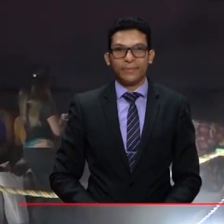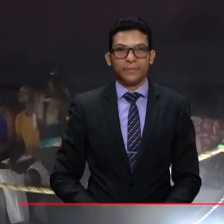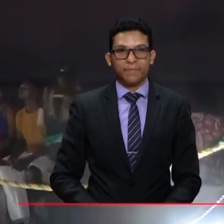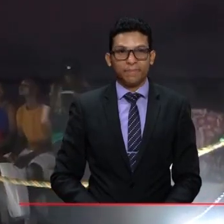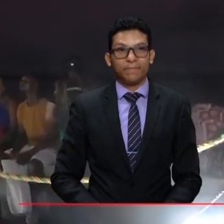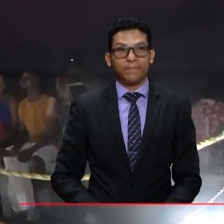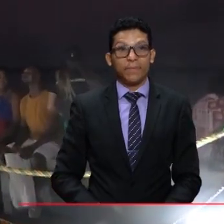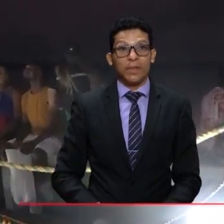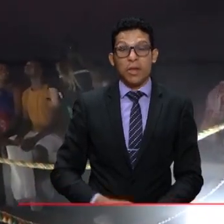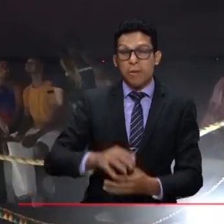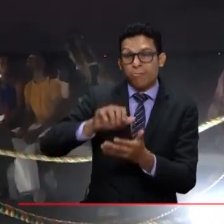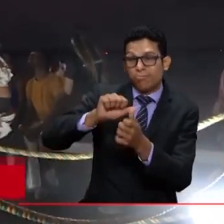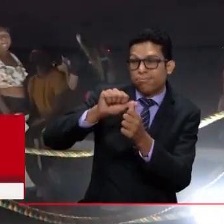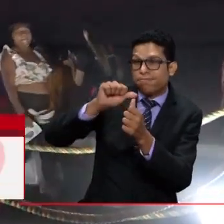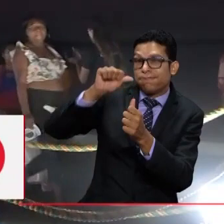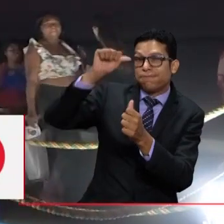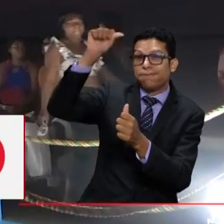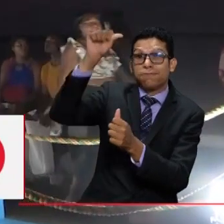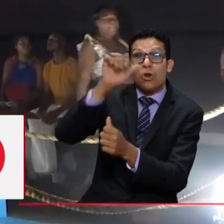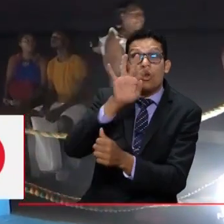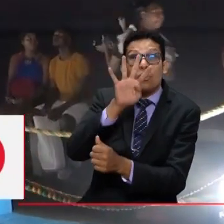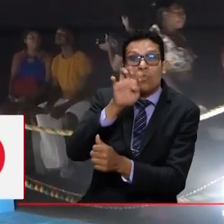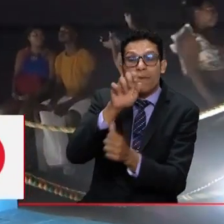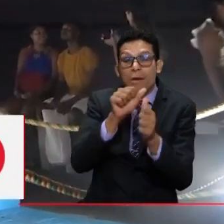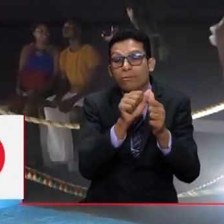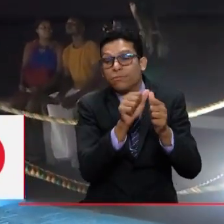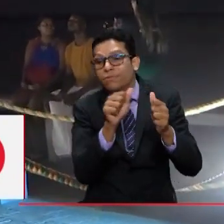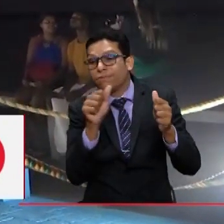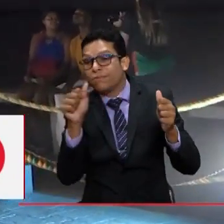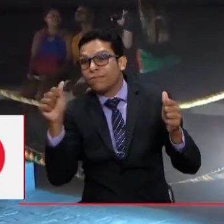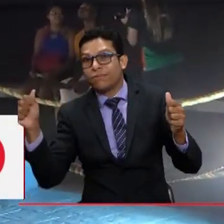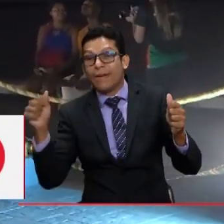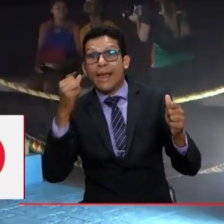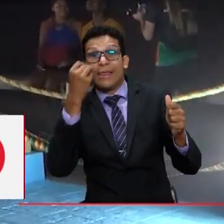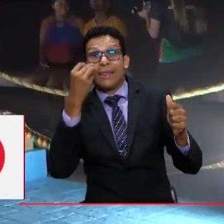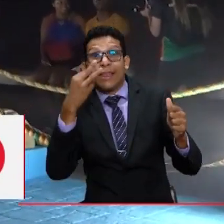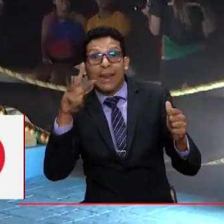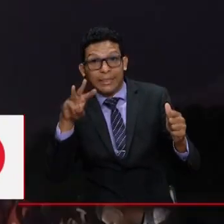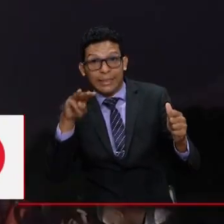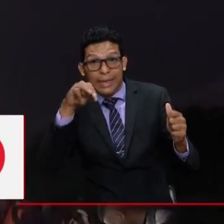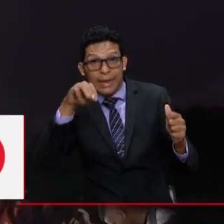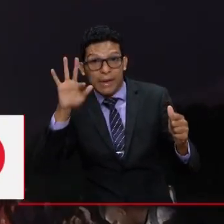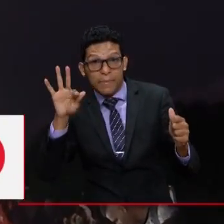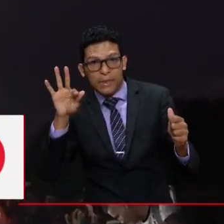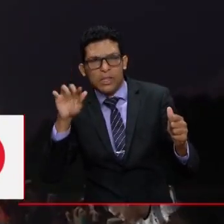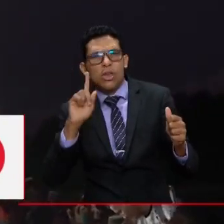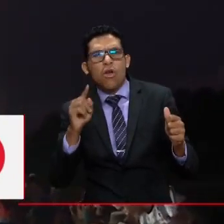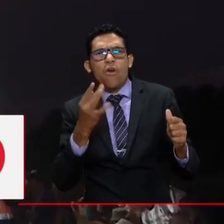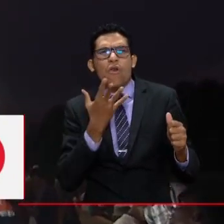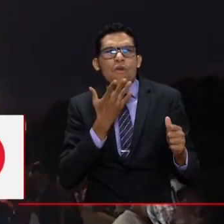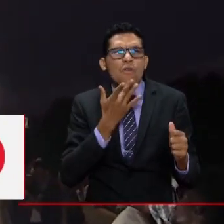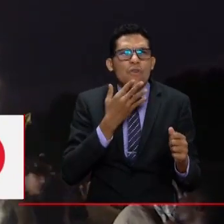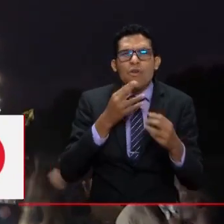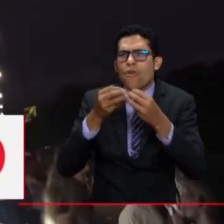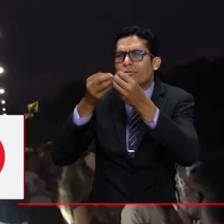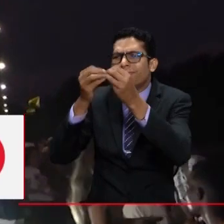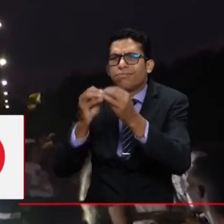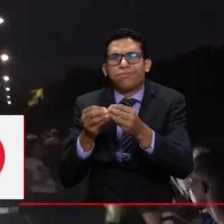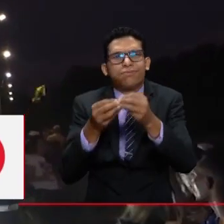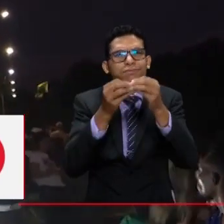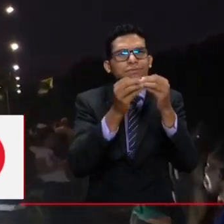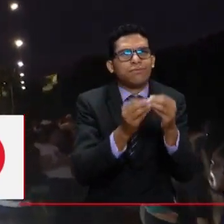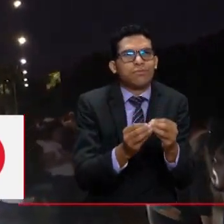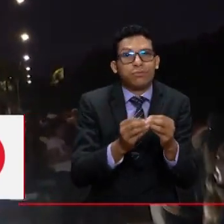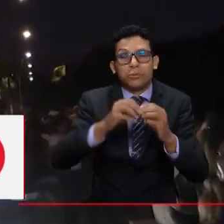La estatua mide más de 9 metros de alto y 13 de largo. Está llena de colores y está rodeada de figuras que representan las estrellas del